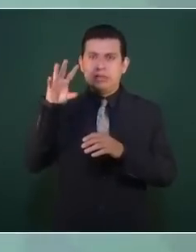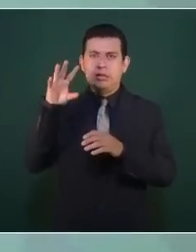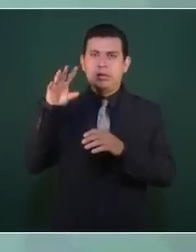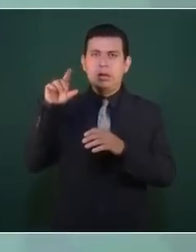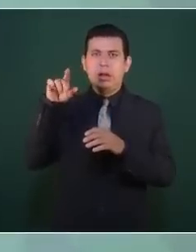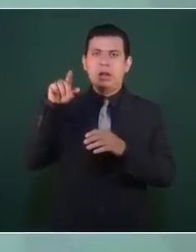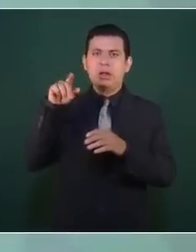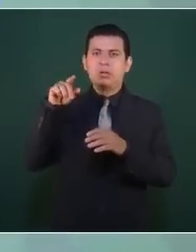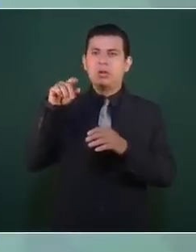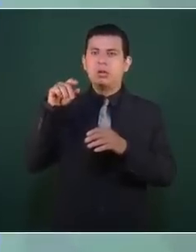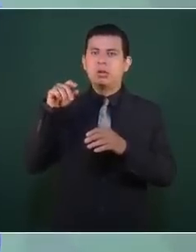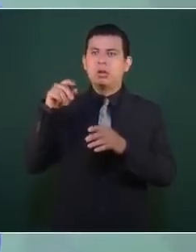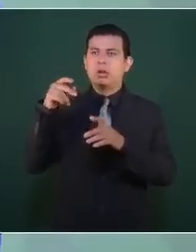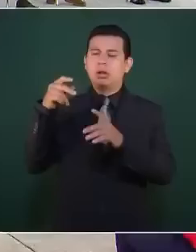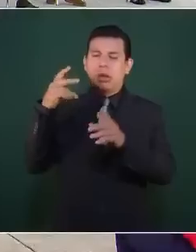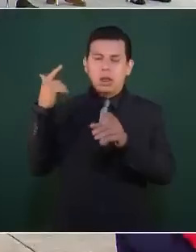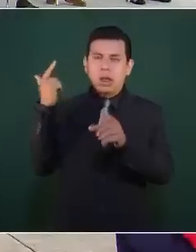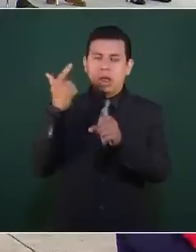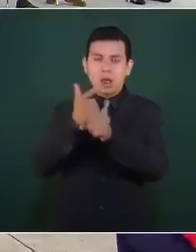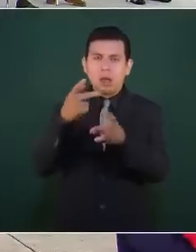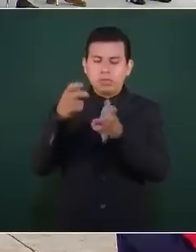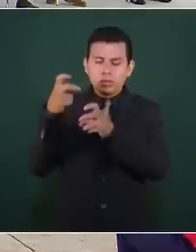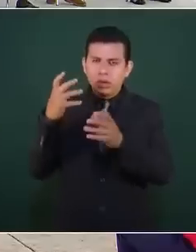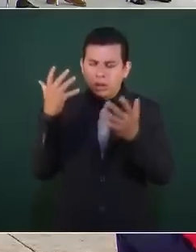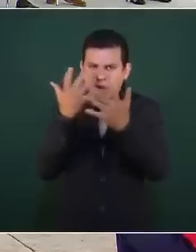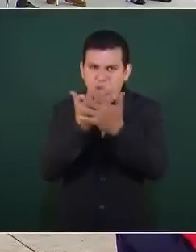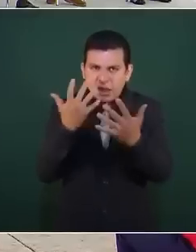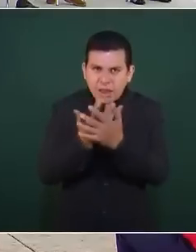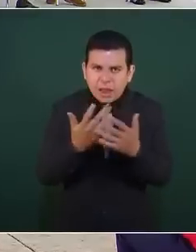¿Cómo se me va a olvidar?